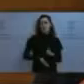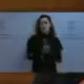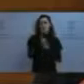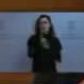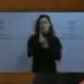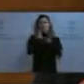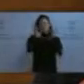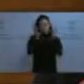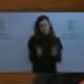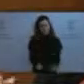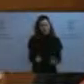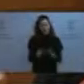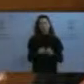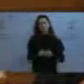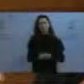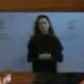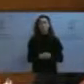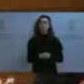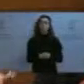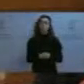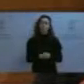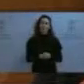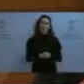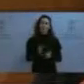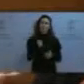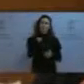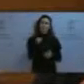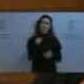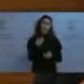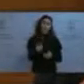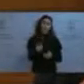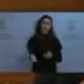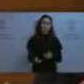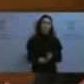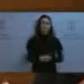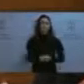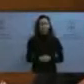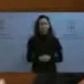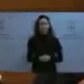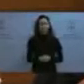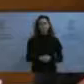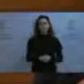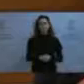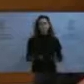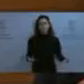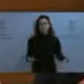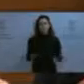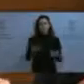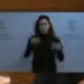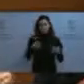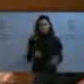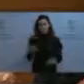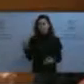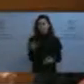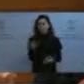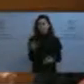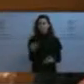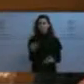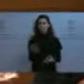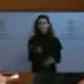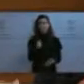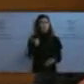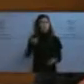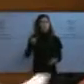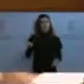seguir existiendo probablemente por mucho tiempo. Y algo que le puedo asegurar, aquello no fue producto de la